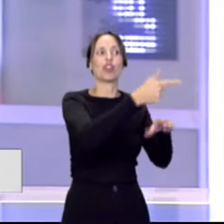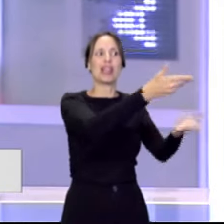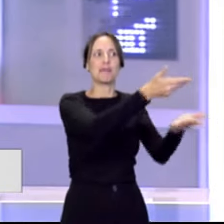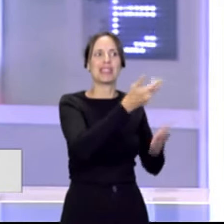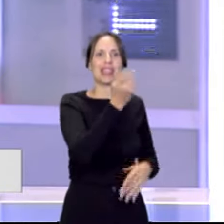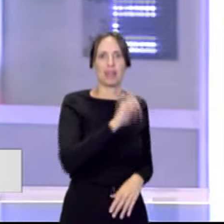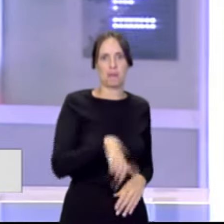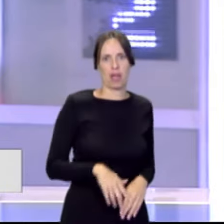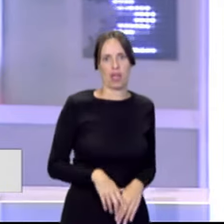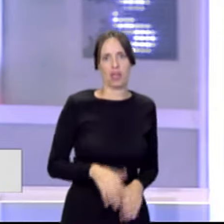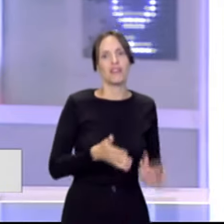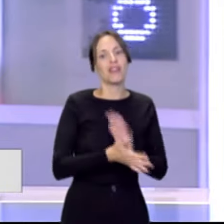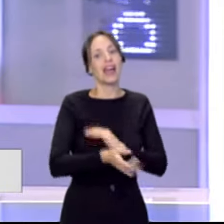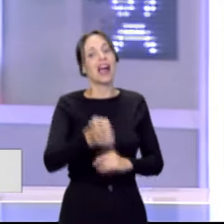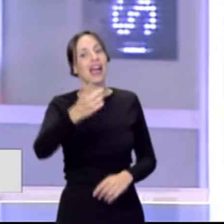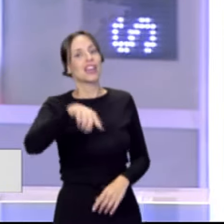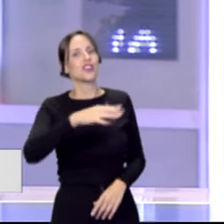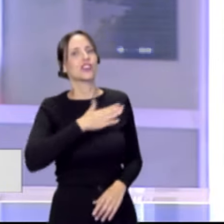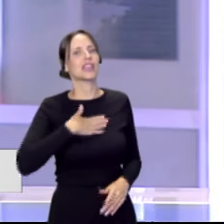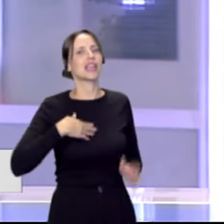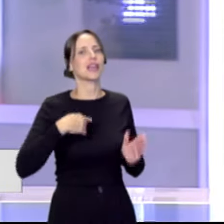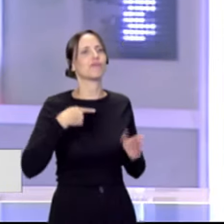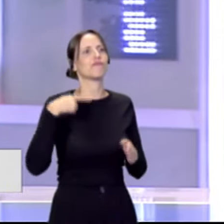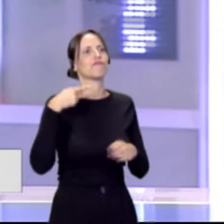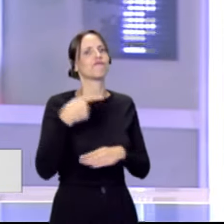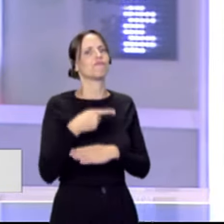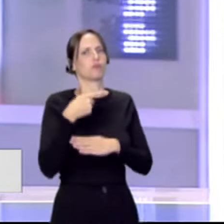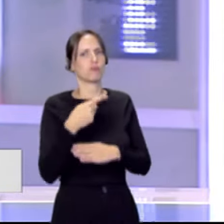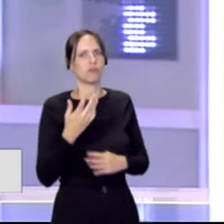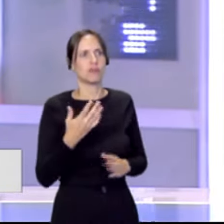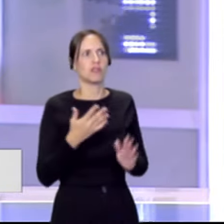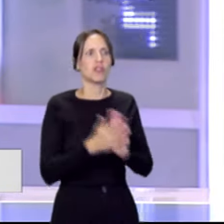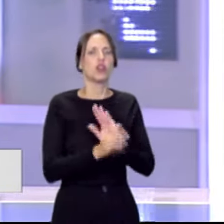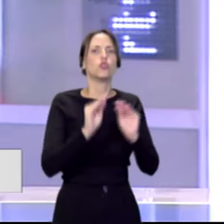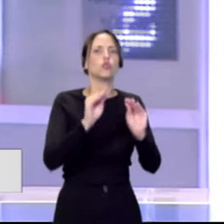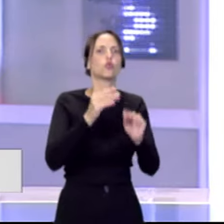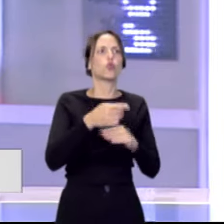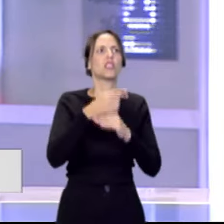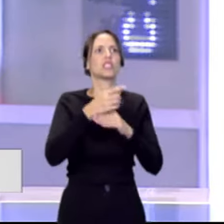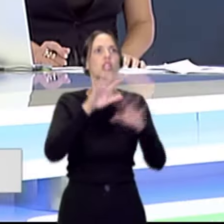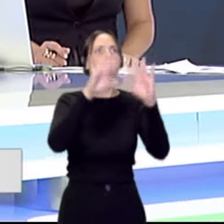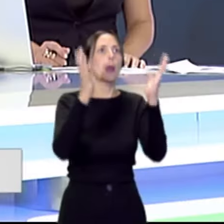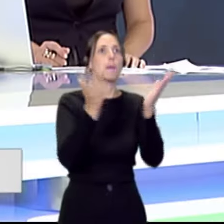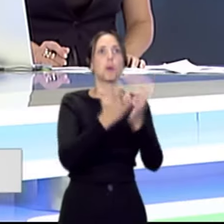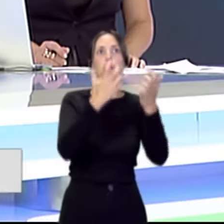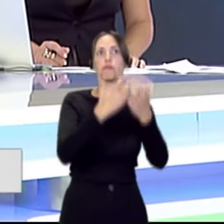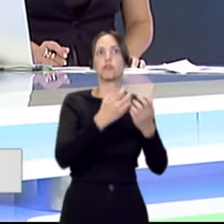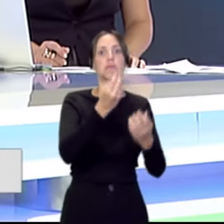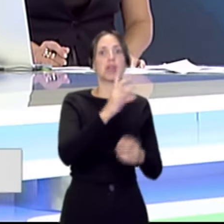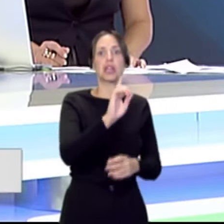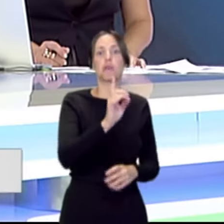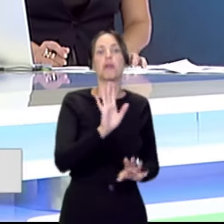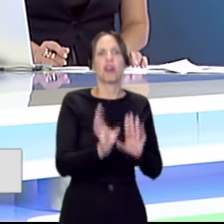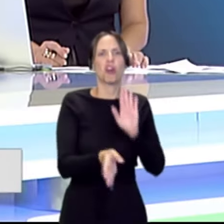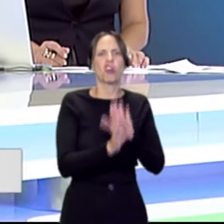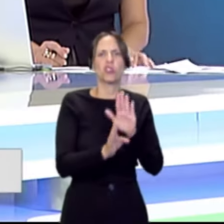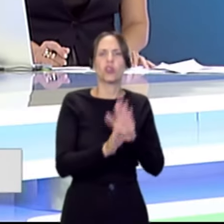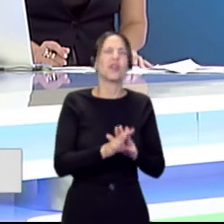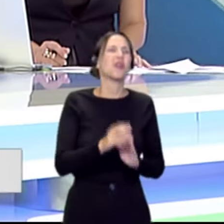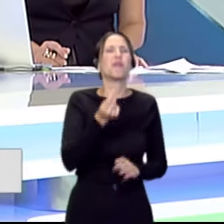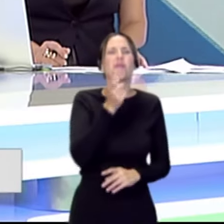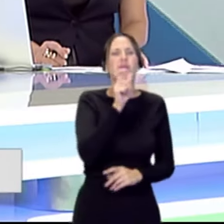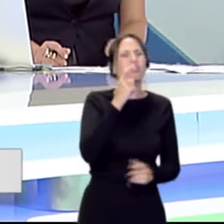unas decisiones que además son muy radicales, que no han funcionado en ningún lugar del mundo, pero parece que eso no termina de desanimar a la gente. El control de precios no funciona,